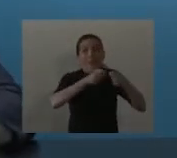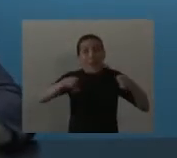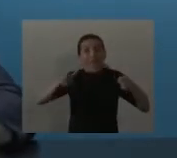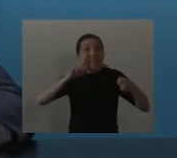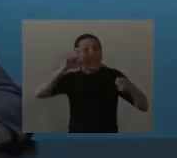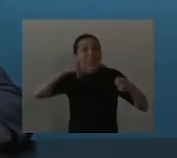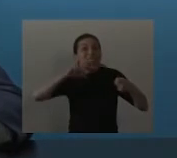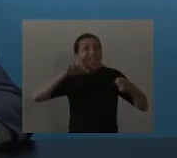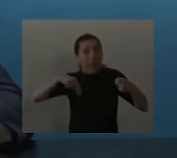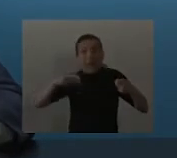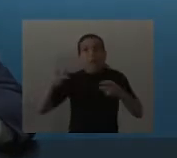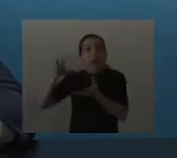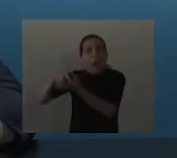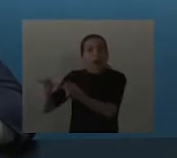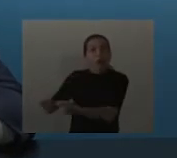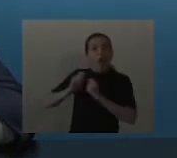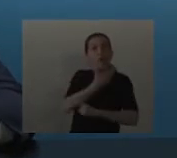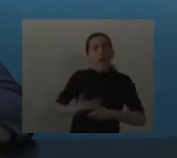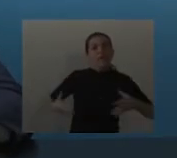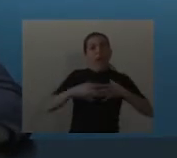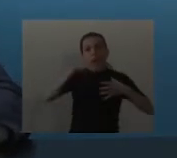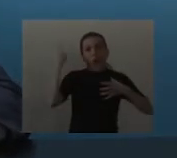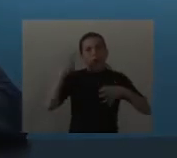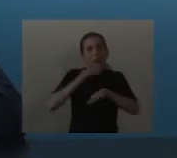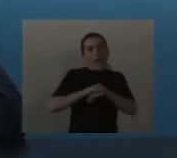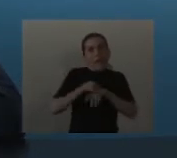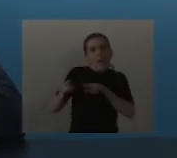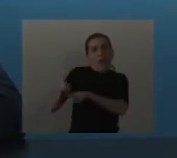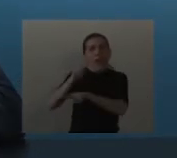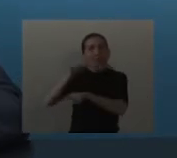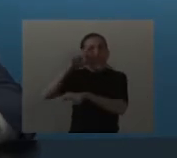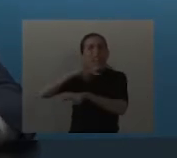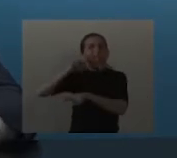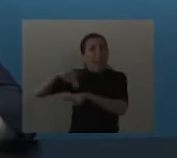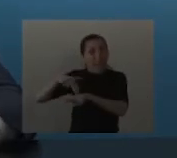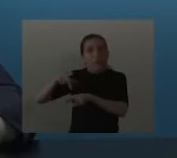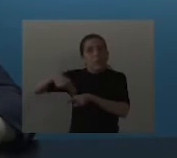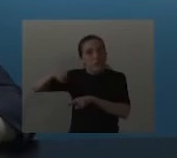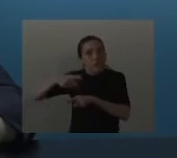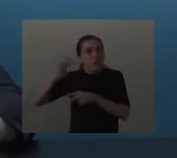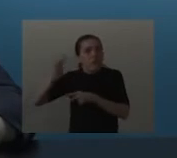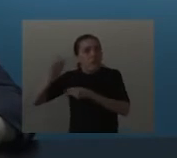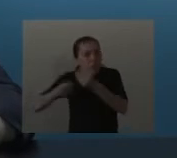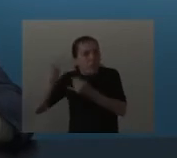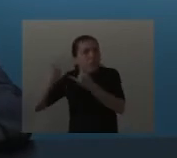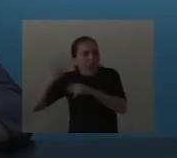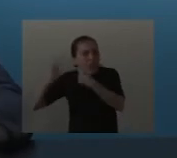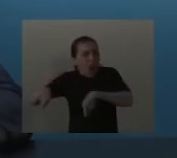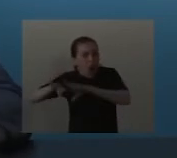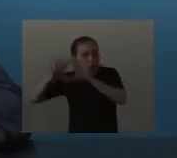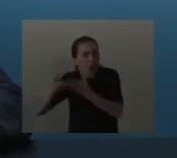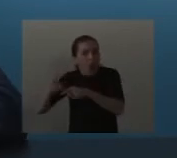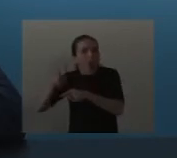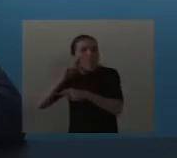tenemos ganas de pagarle esa fiesta, estamos convencidos de que primero tiene que quebrar. Y después hay que expropiar